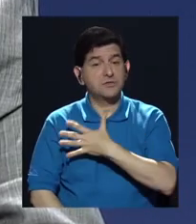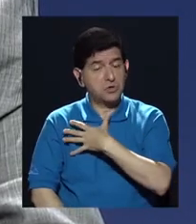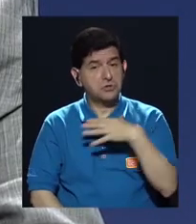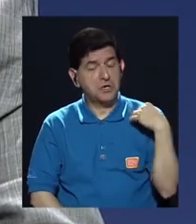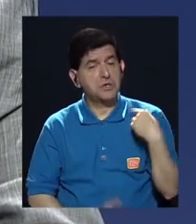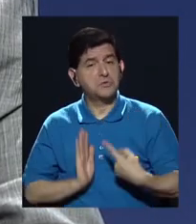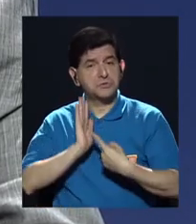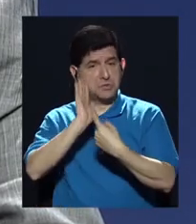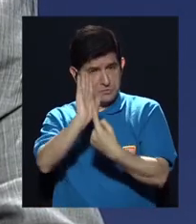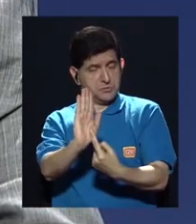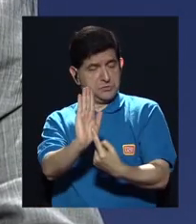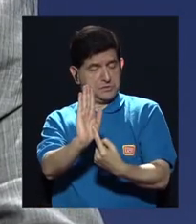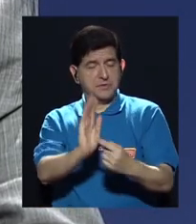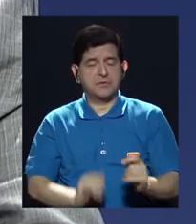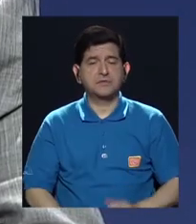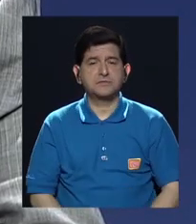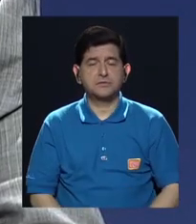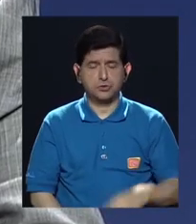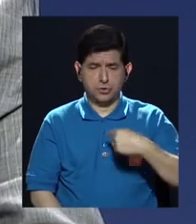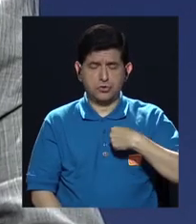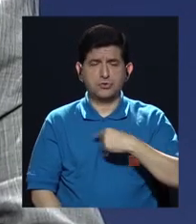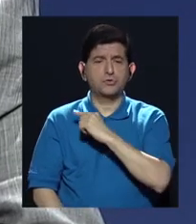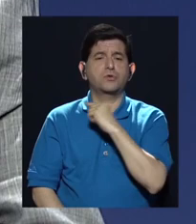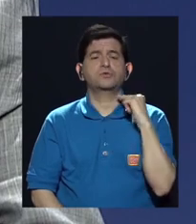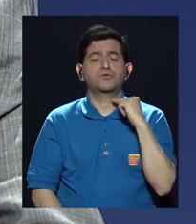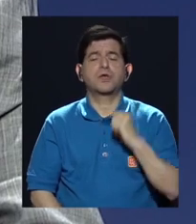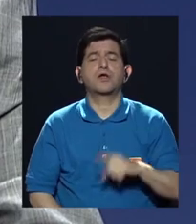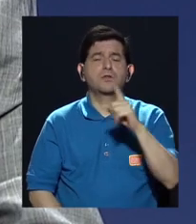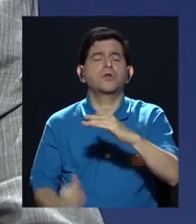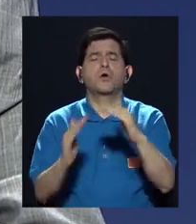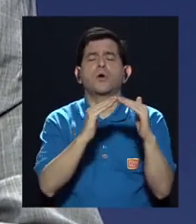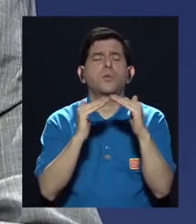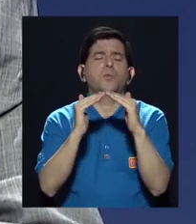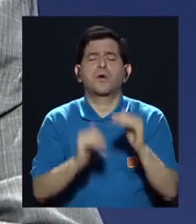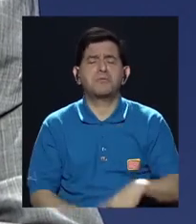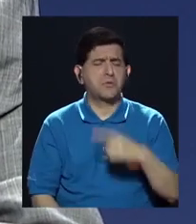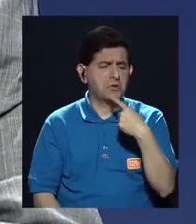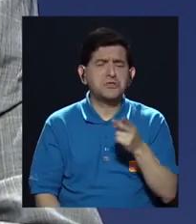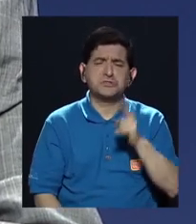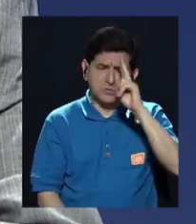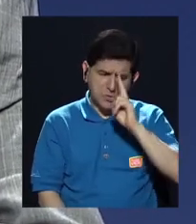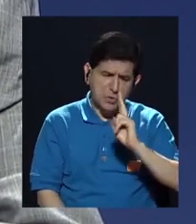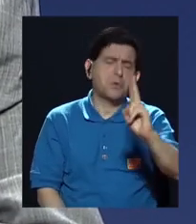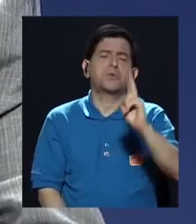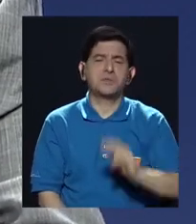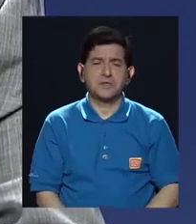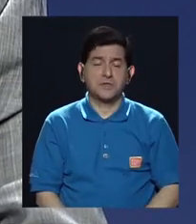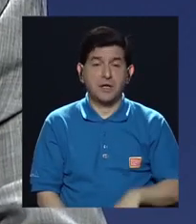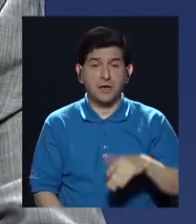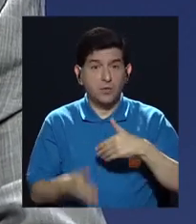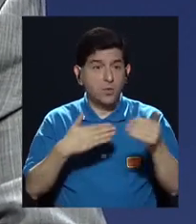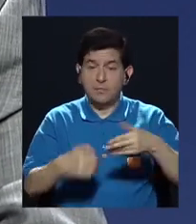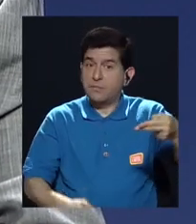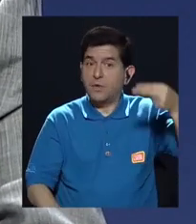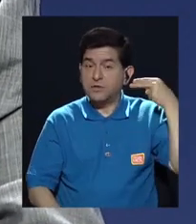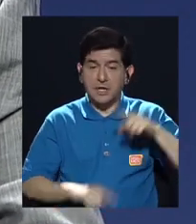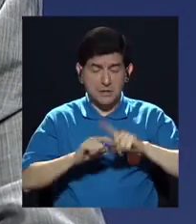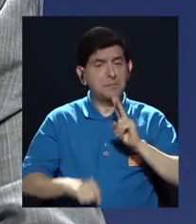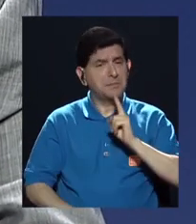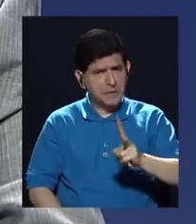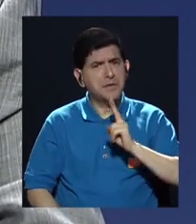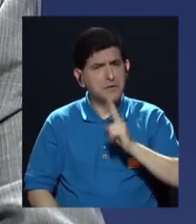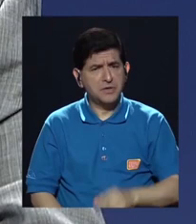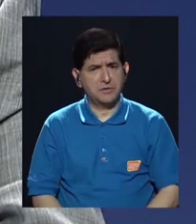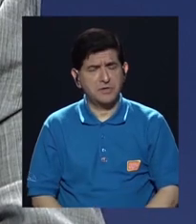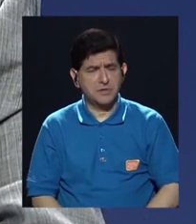sacerdote, y le gustaba presentarse como: yo soy un cura de aldea. Muy modestamente decía eso, con todo su historial. Pero realmente